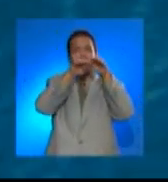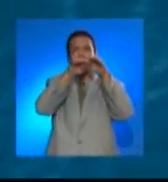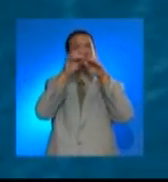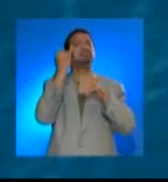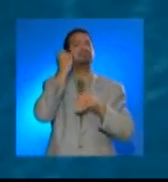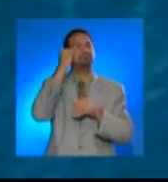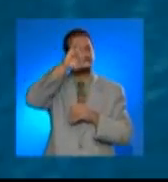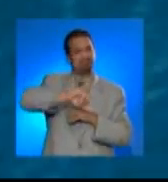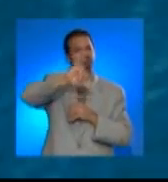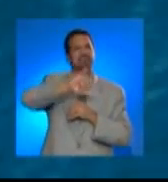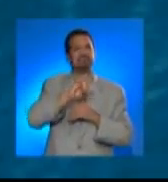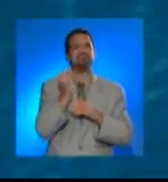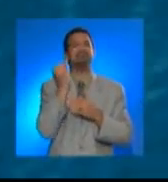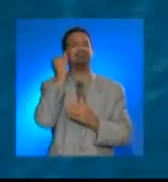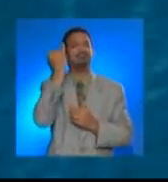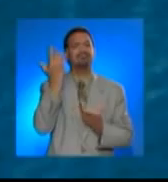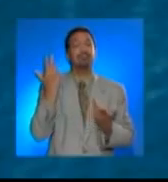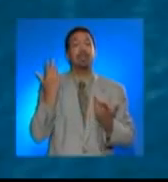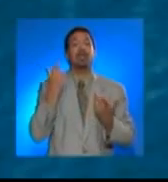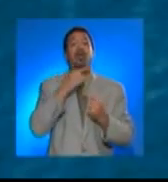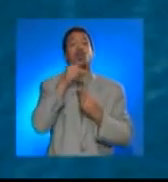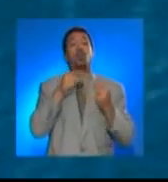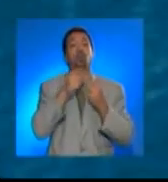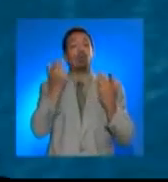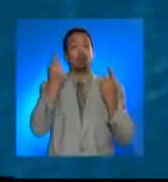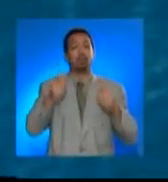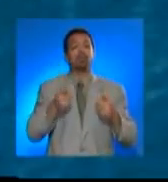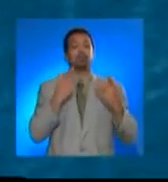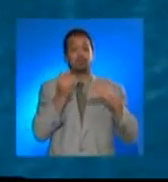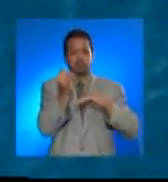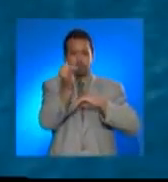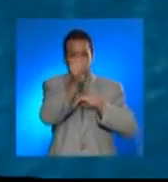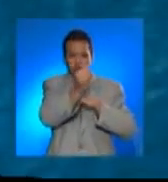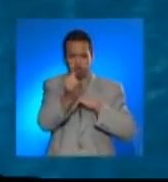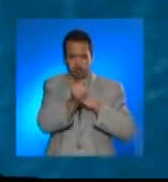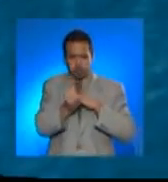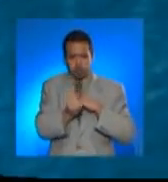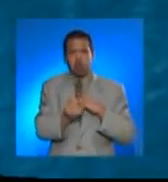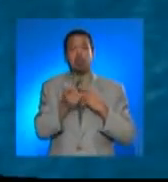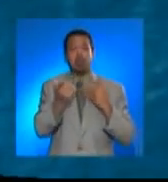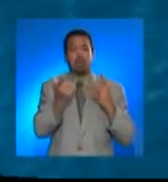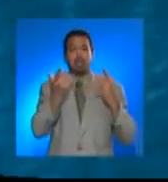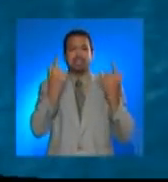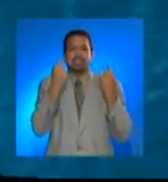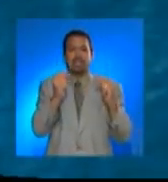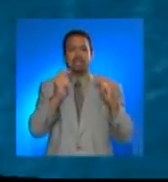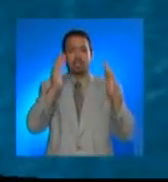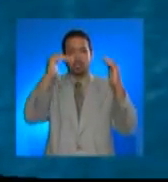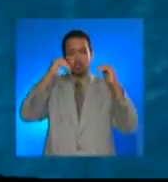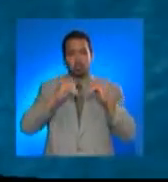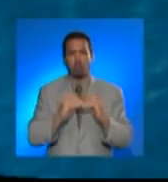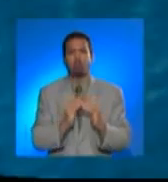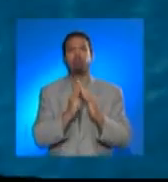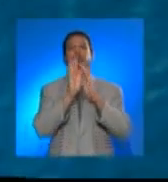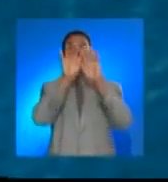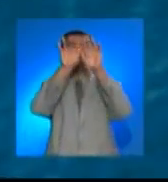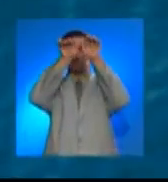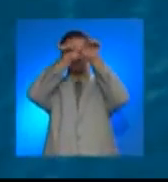dañino. Mientras mayor la magnitud del terremoto, más grande se espera que sea el tsunami generado. Pero no todos los